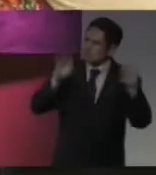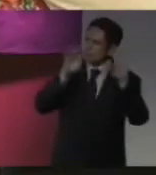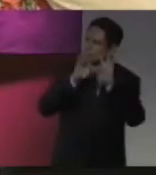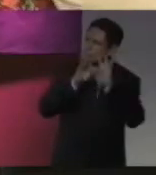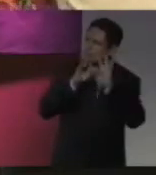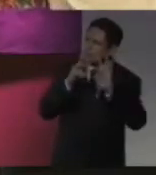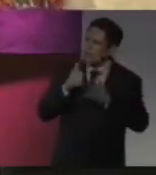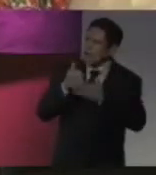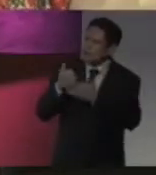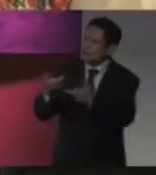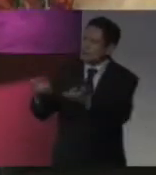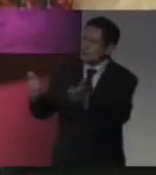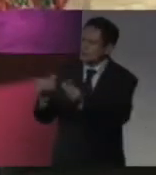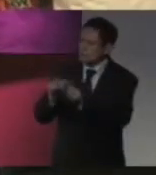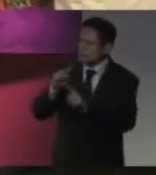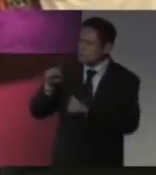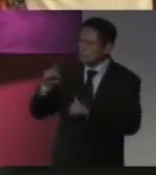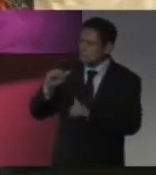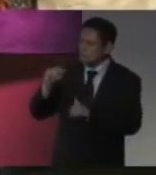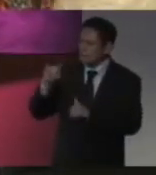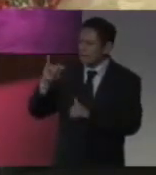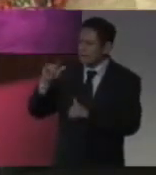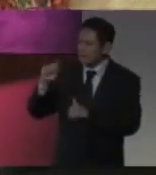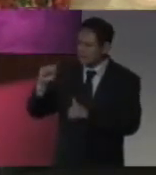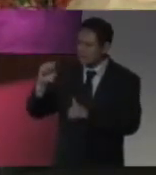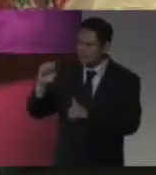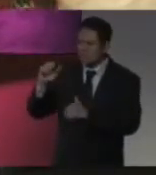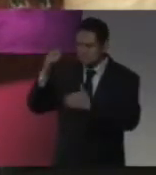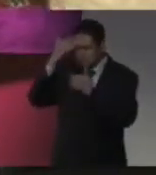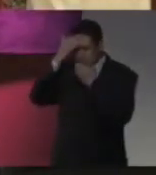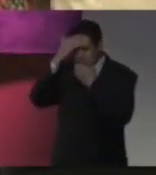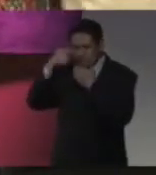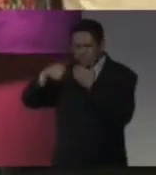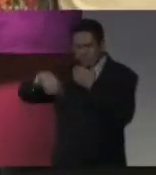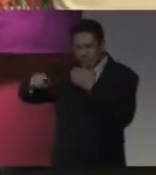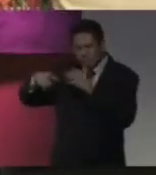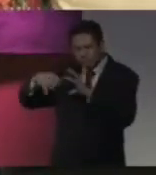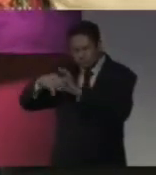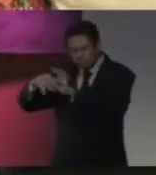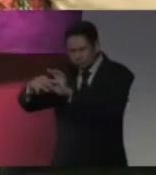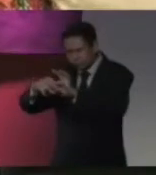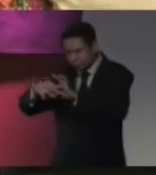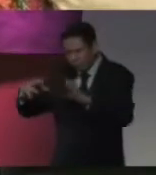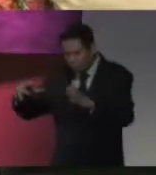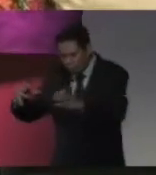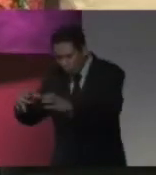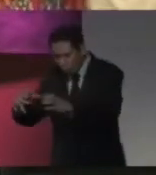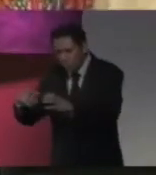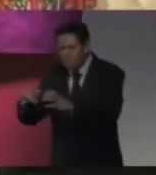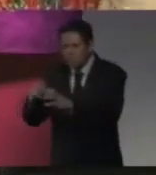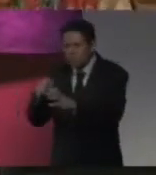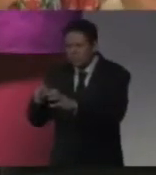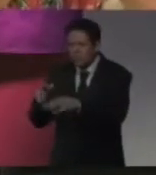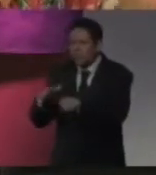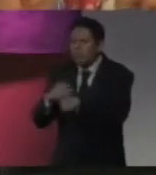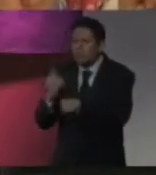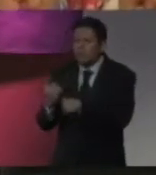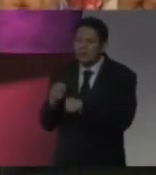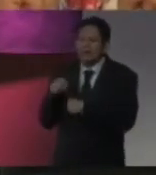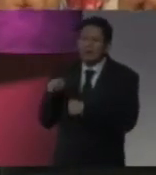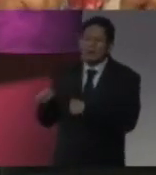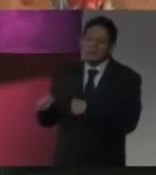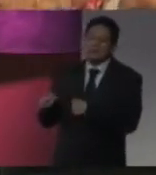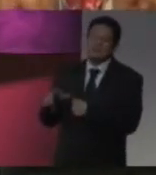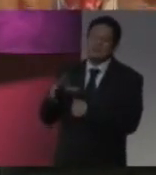los zapatistas y a las zapatistas reconstituir el colectivo, y es la autonomía